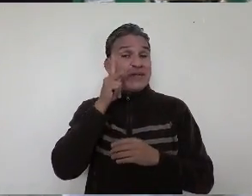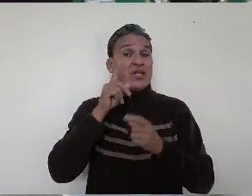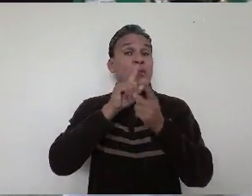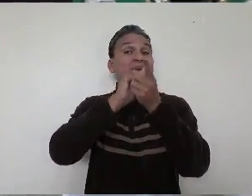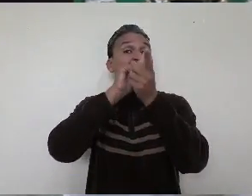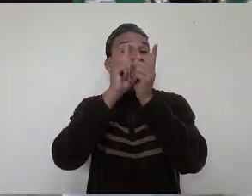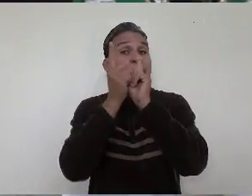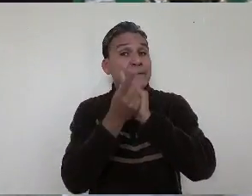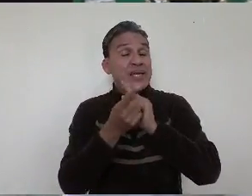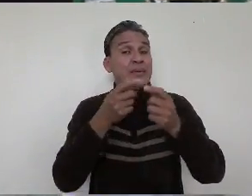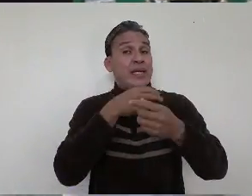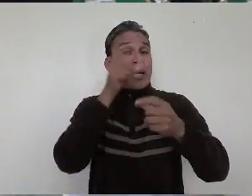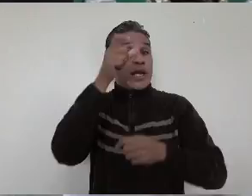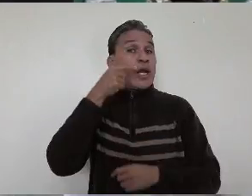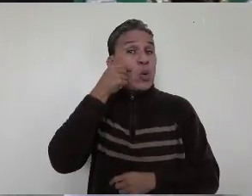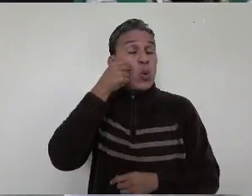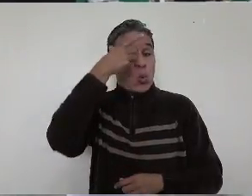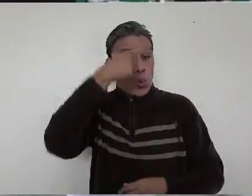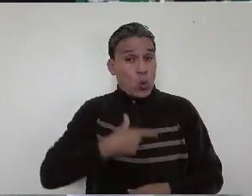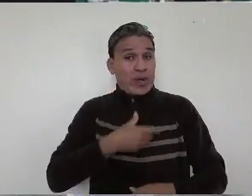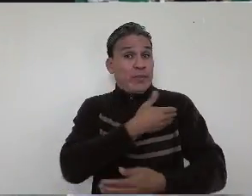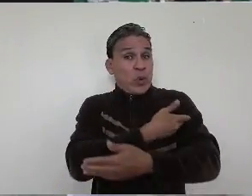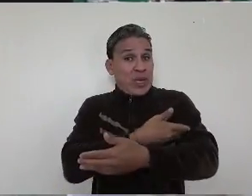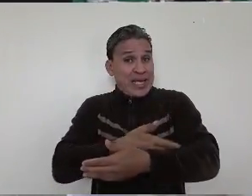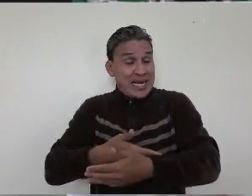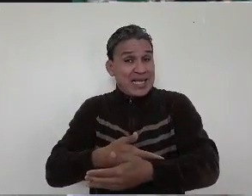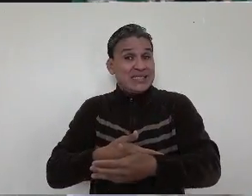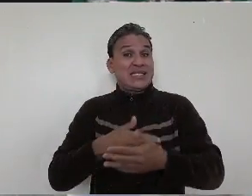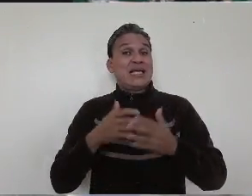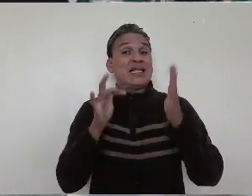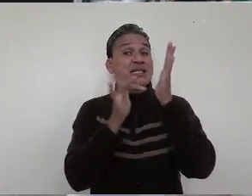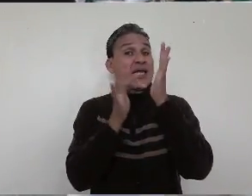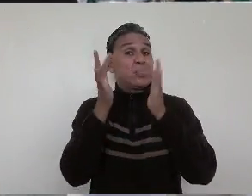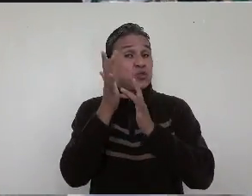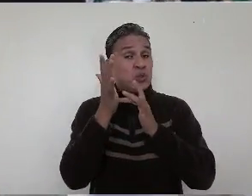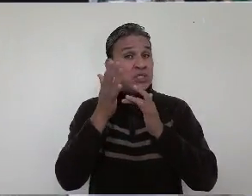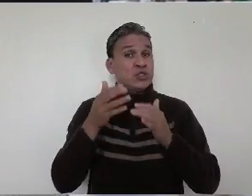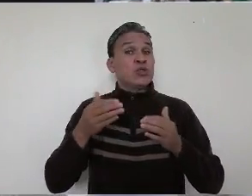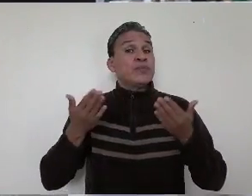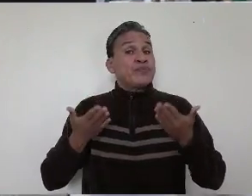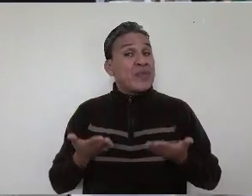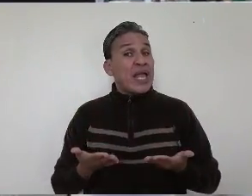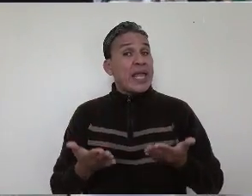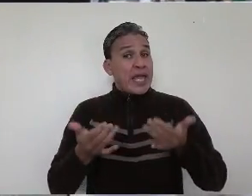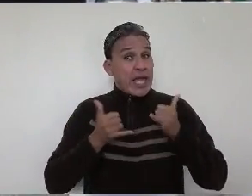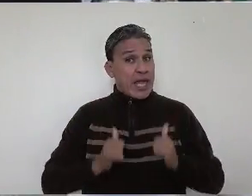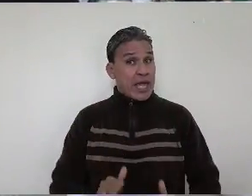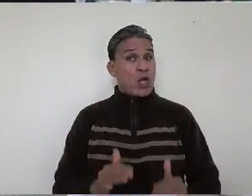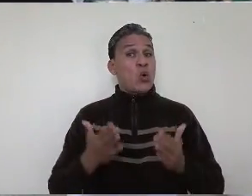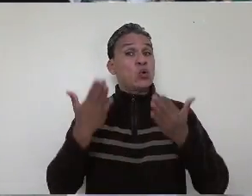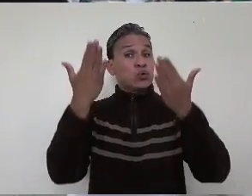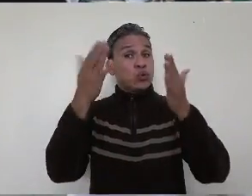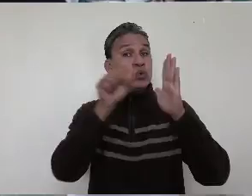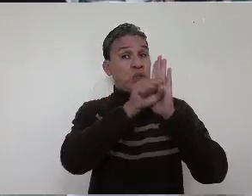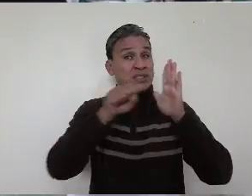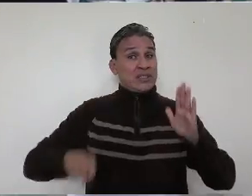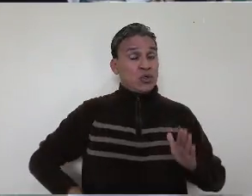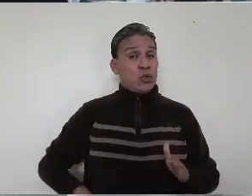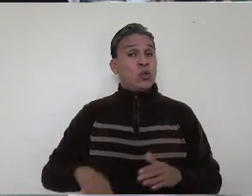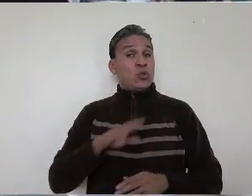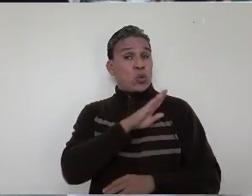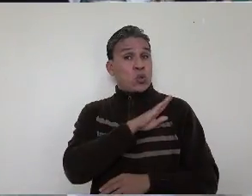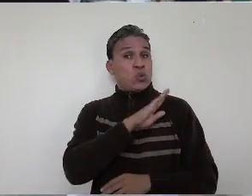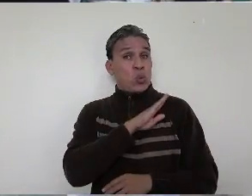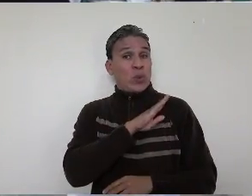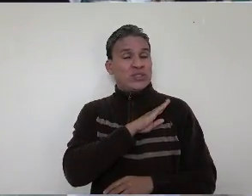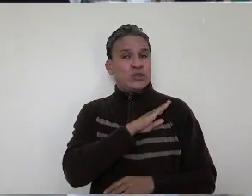de Jesucristo, Hijo tuyo y Señor nuestro. Él mismo, la víspera de su pasión, mientras estaba a la mesa